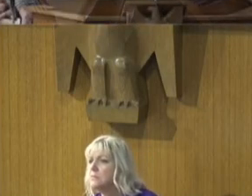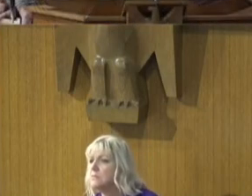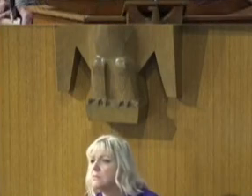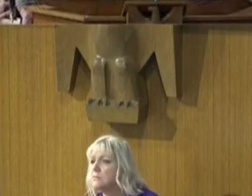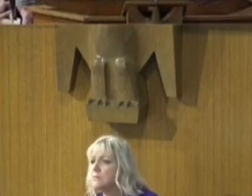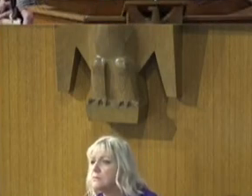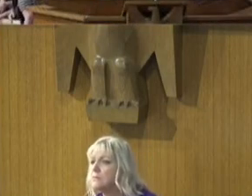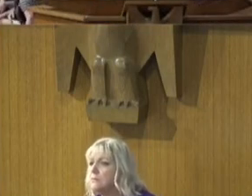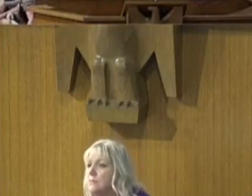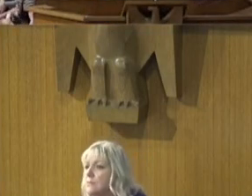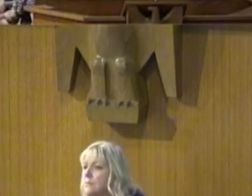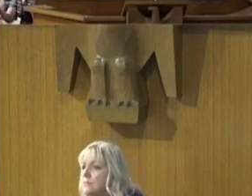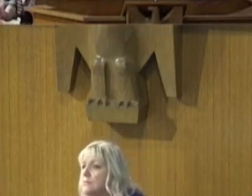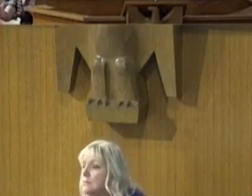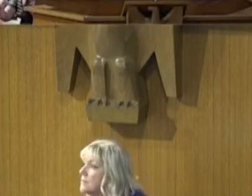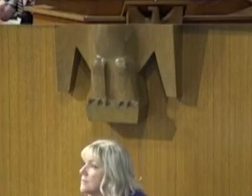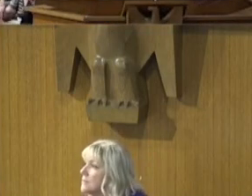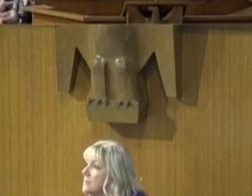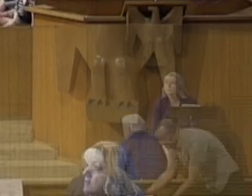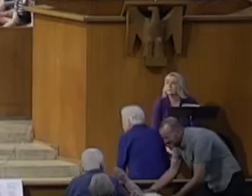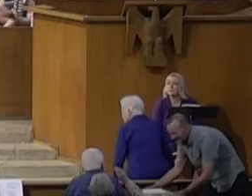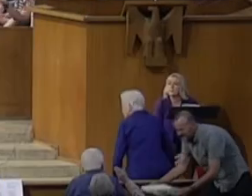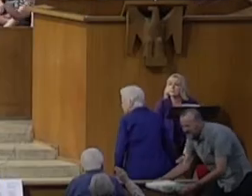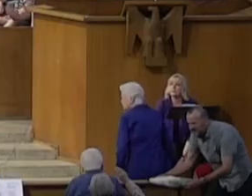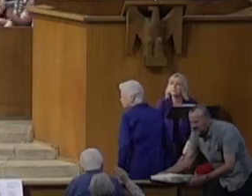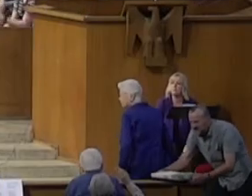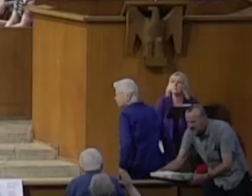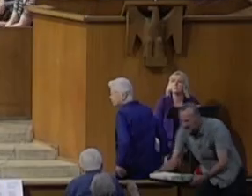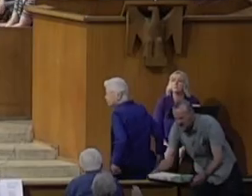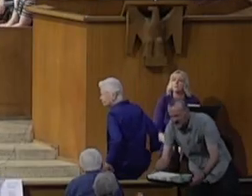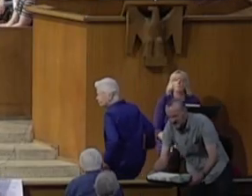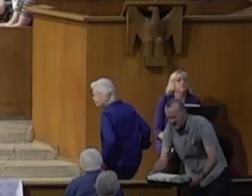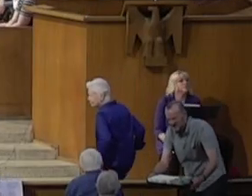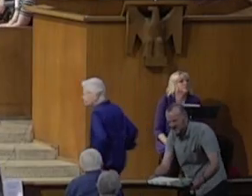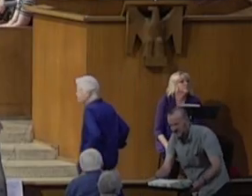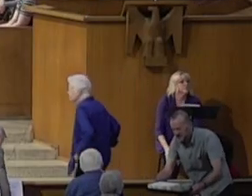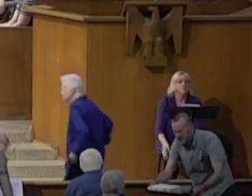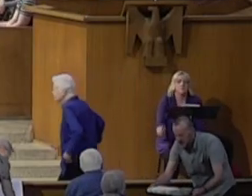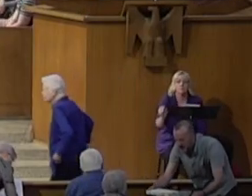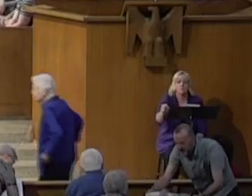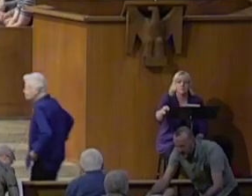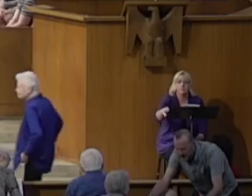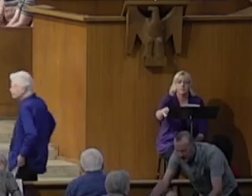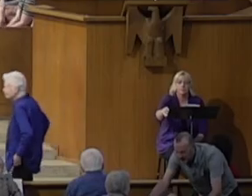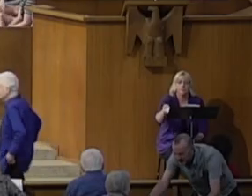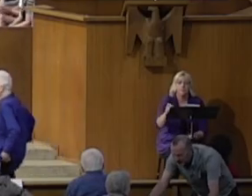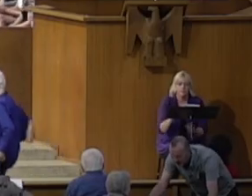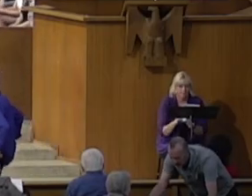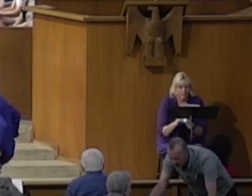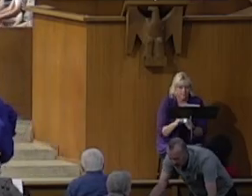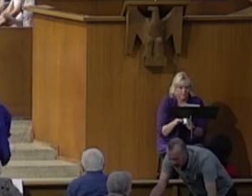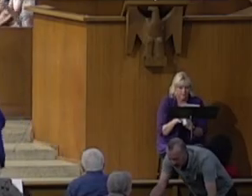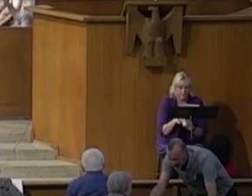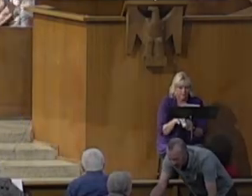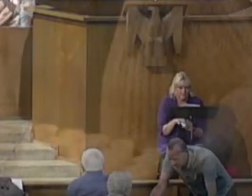¿Cómo era mi vida sin amor? Porque llega y ahora y la